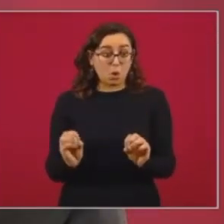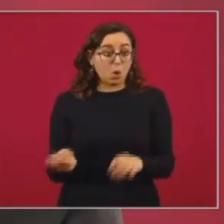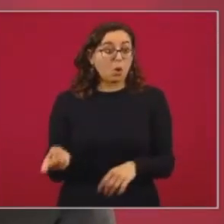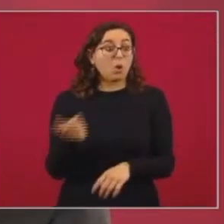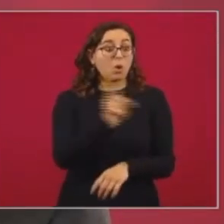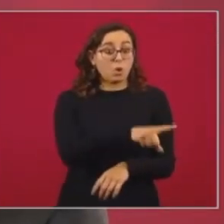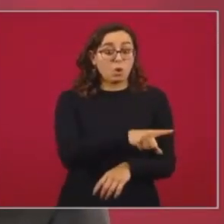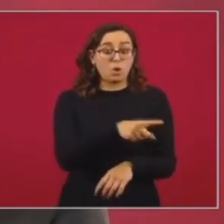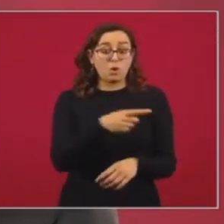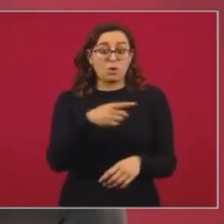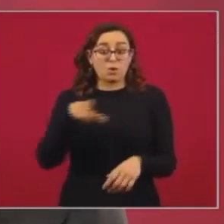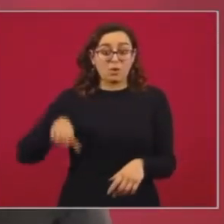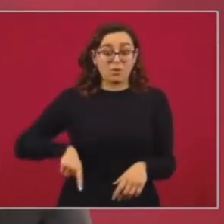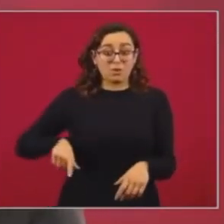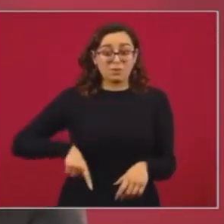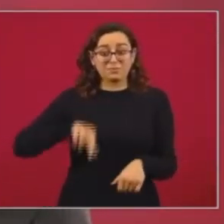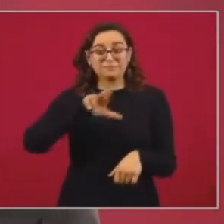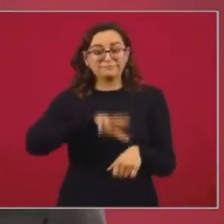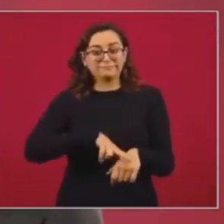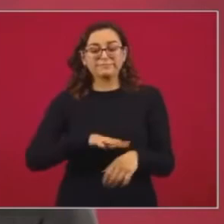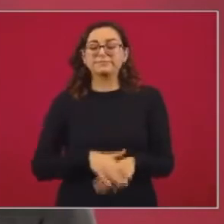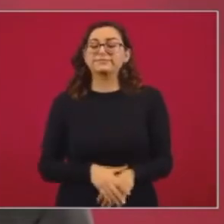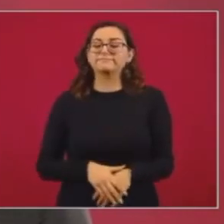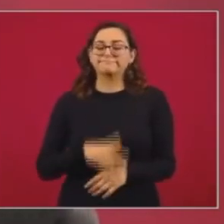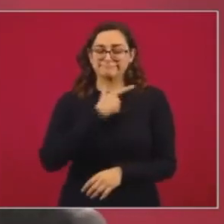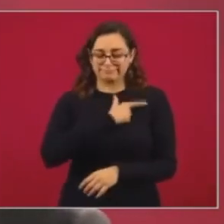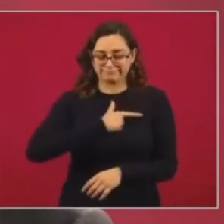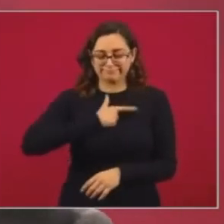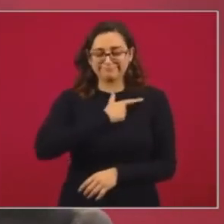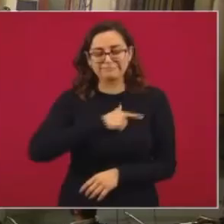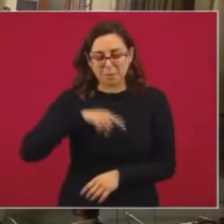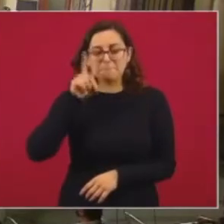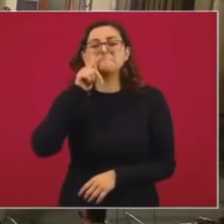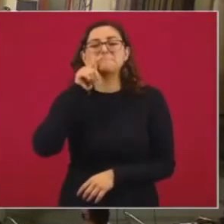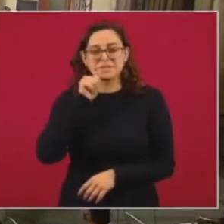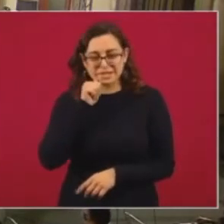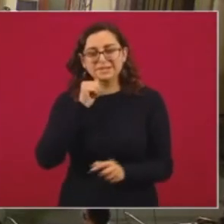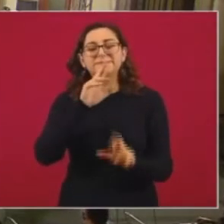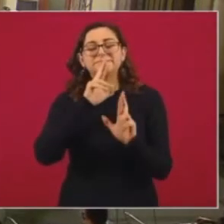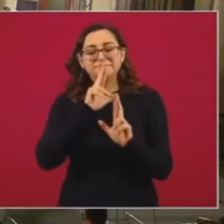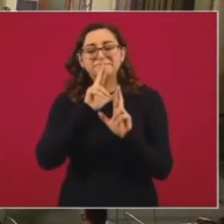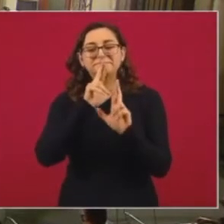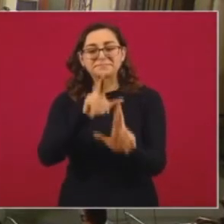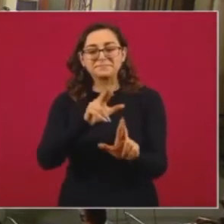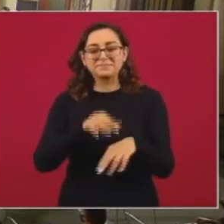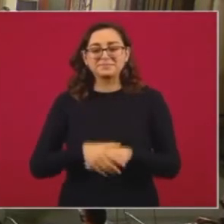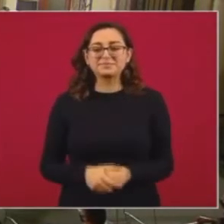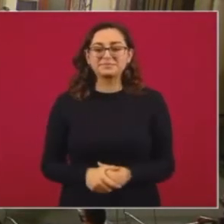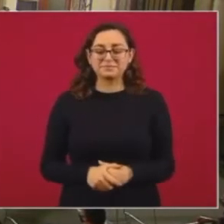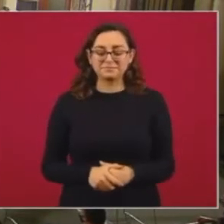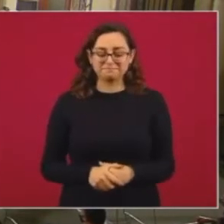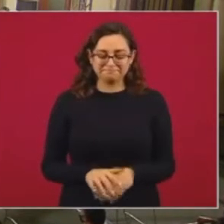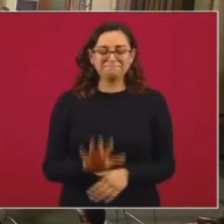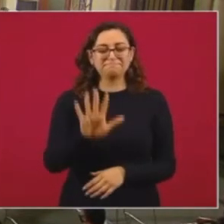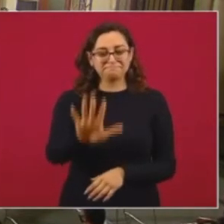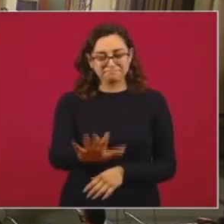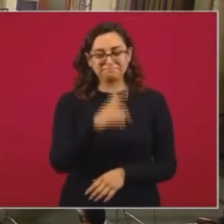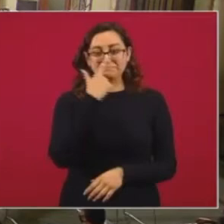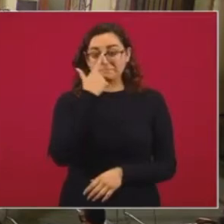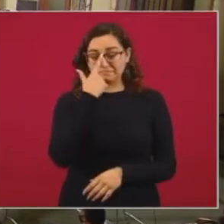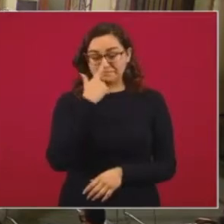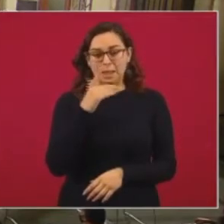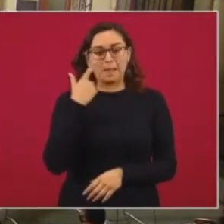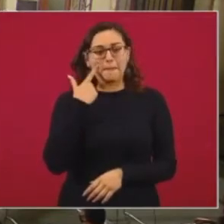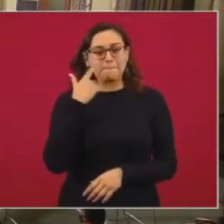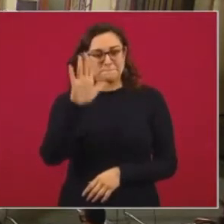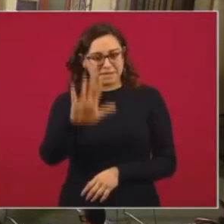explicar. No se preocupe. Bien, lo que les puedo decir es lo siguiente. Si hacen memoria, si dan seguimiento